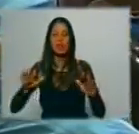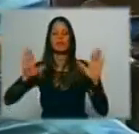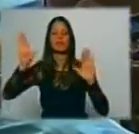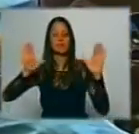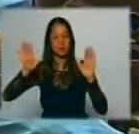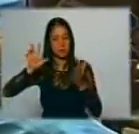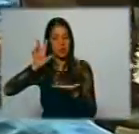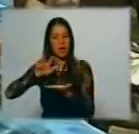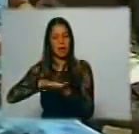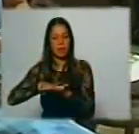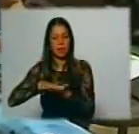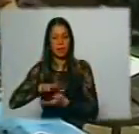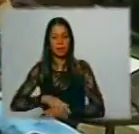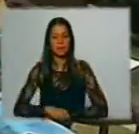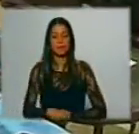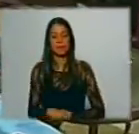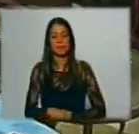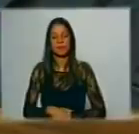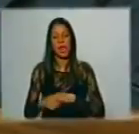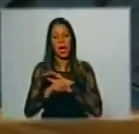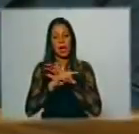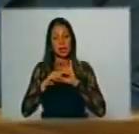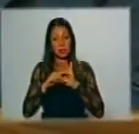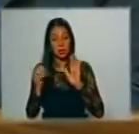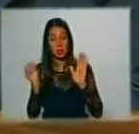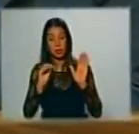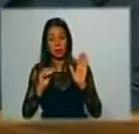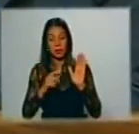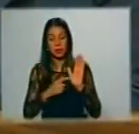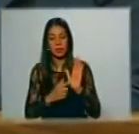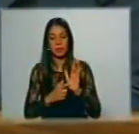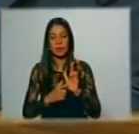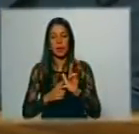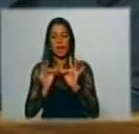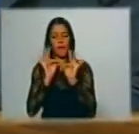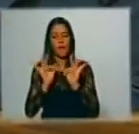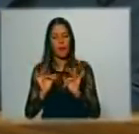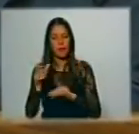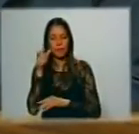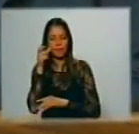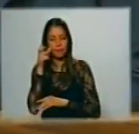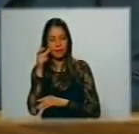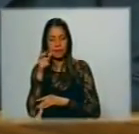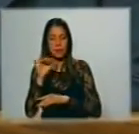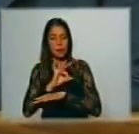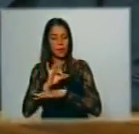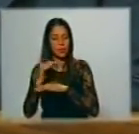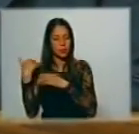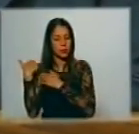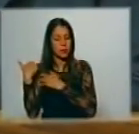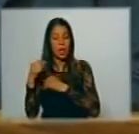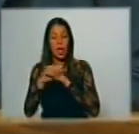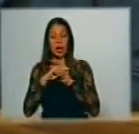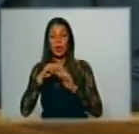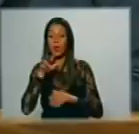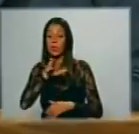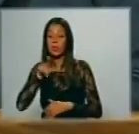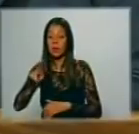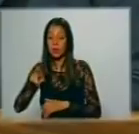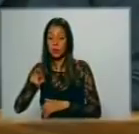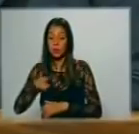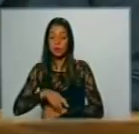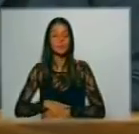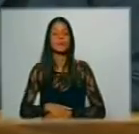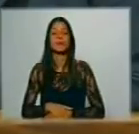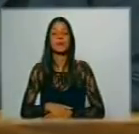aprobado. Siguiente artículo. Funciones de inspección y fiscalización. Artículo 31. En el